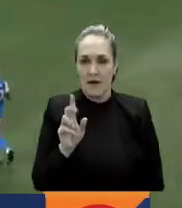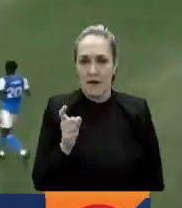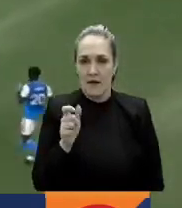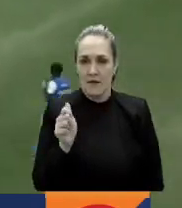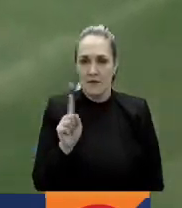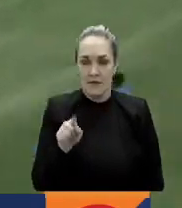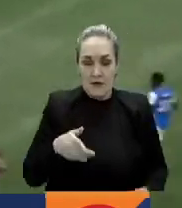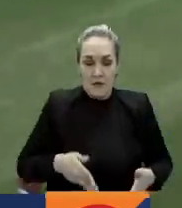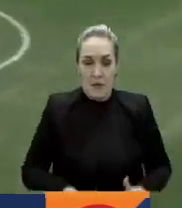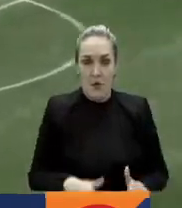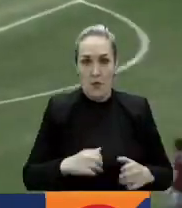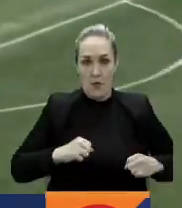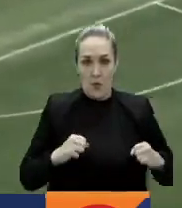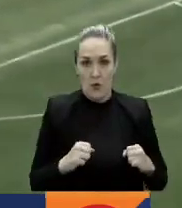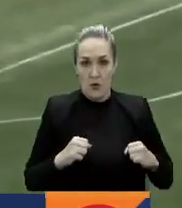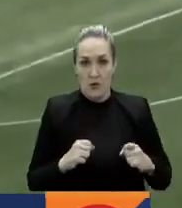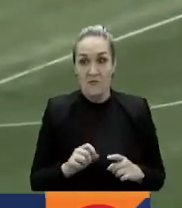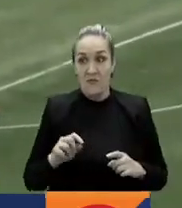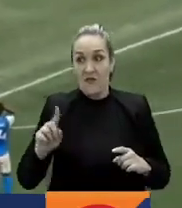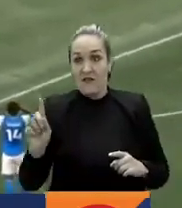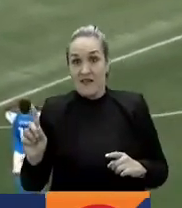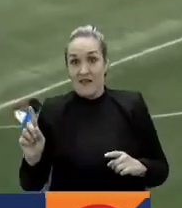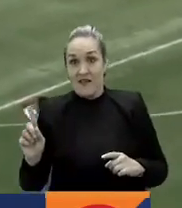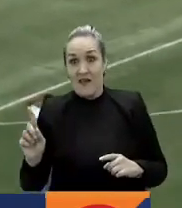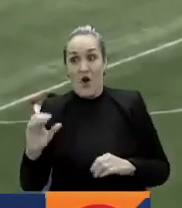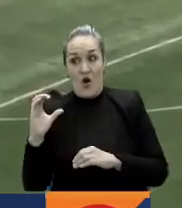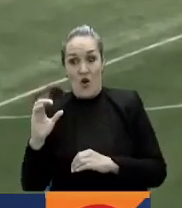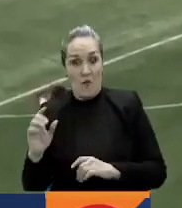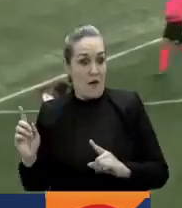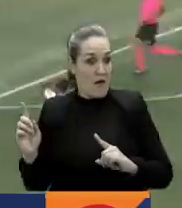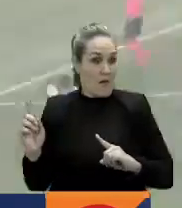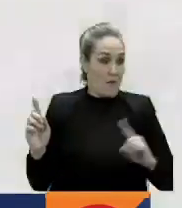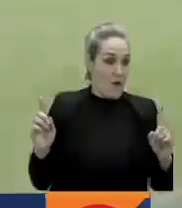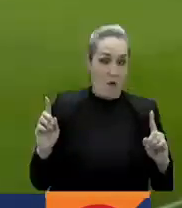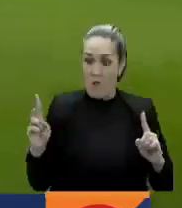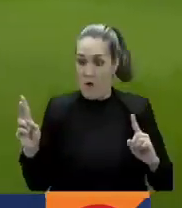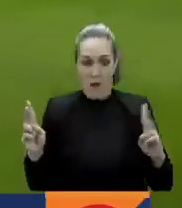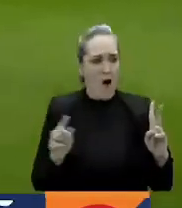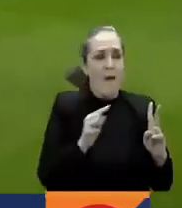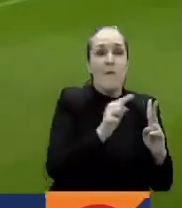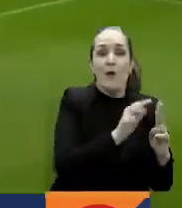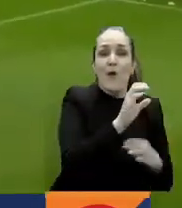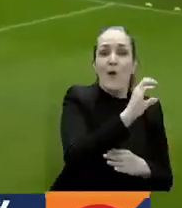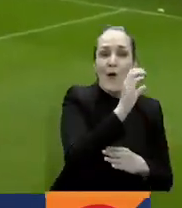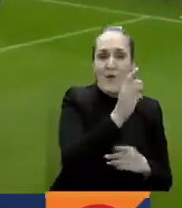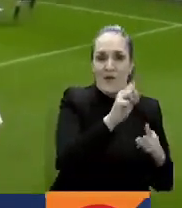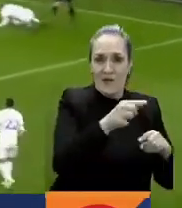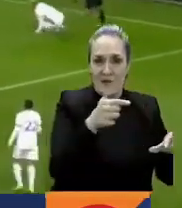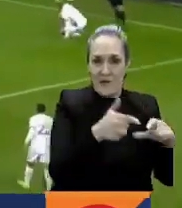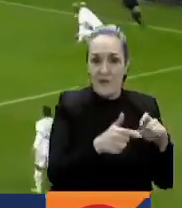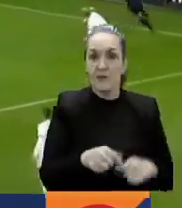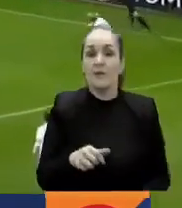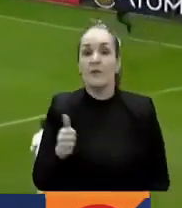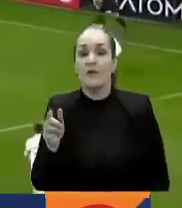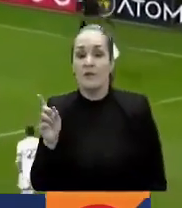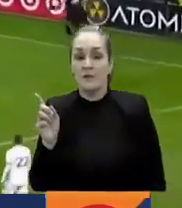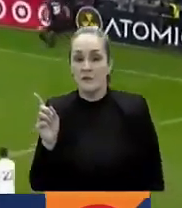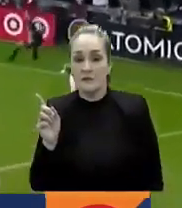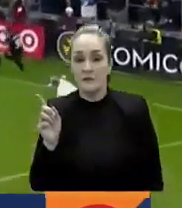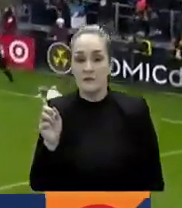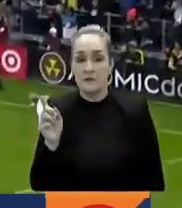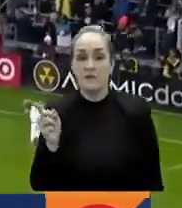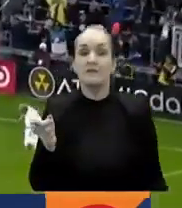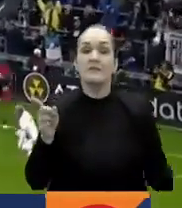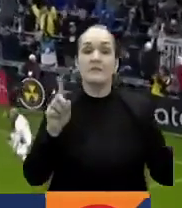los Rapids llegó el gol de Michael Barrios y el juego terminó empatado 2-2. Iván Angulo empató el juego de Orlando City versus